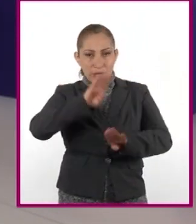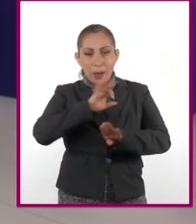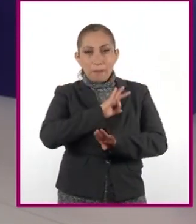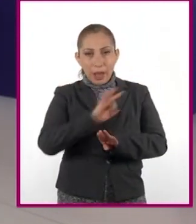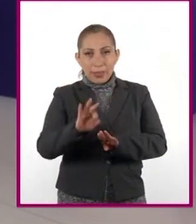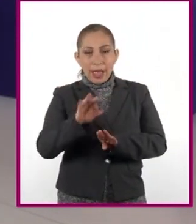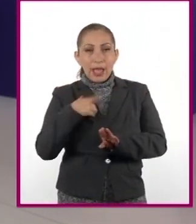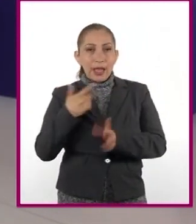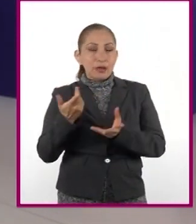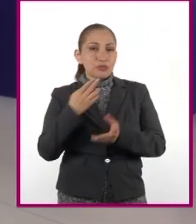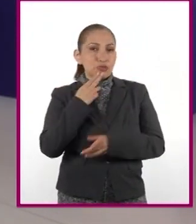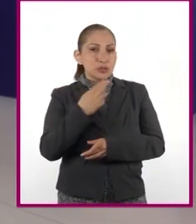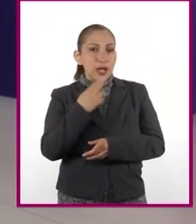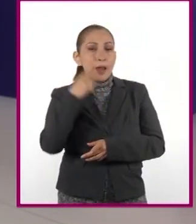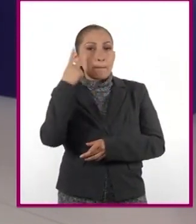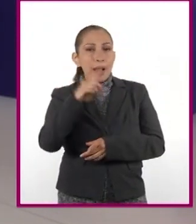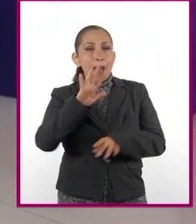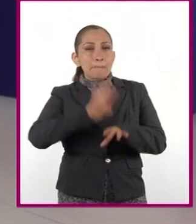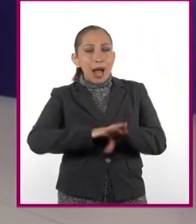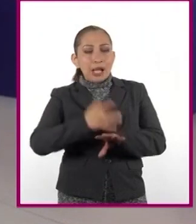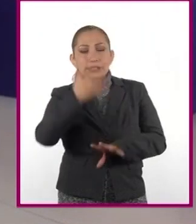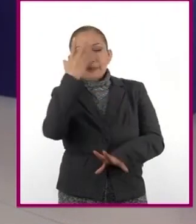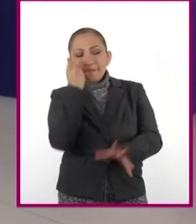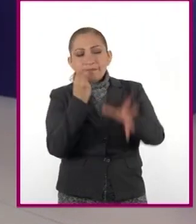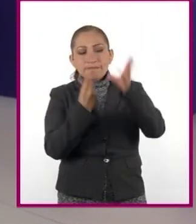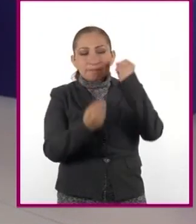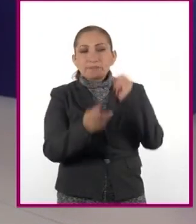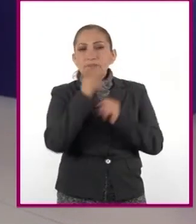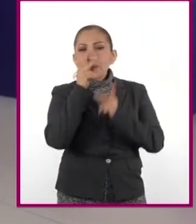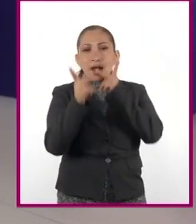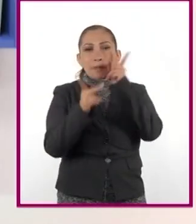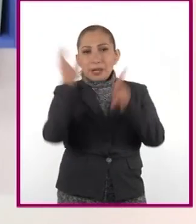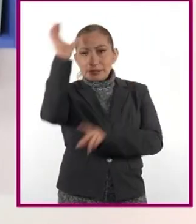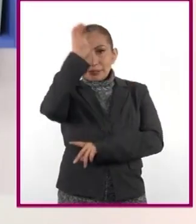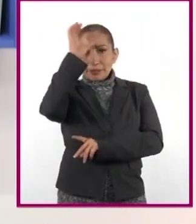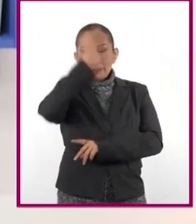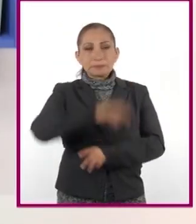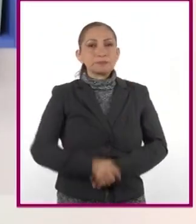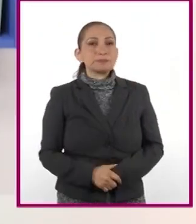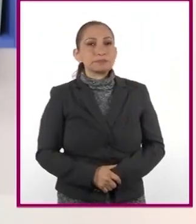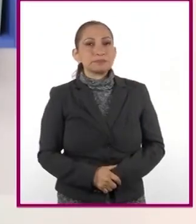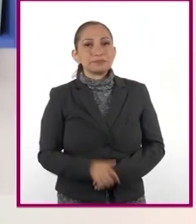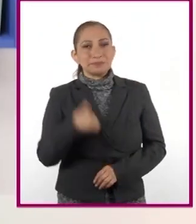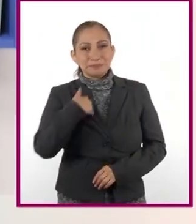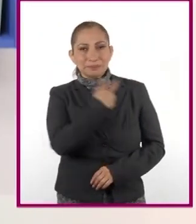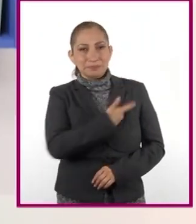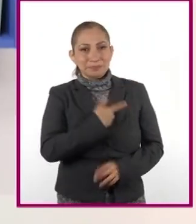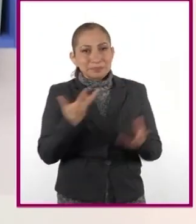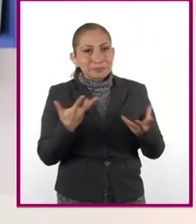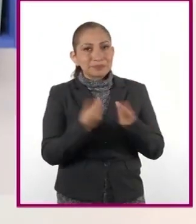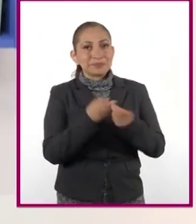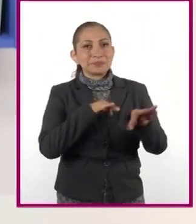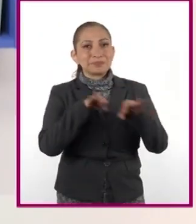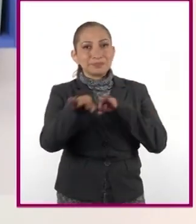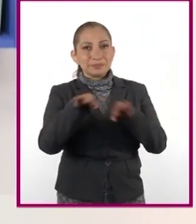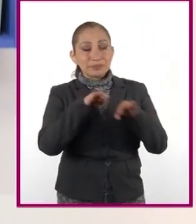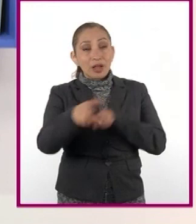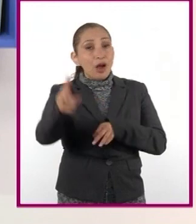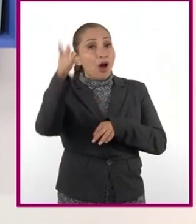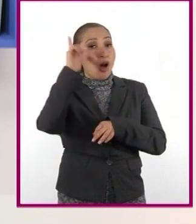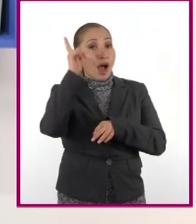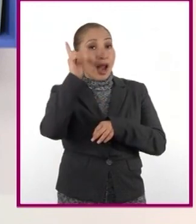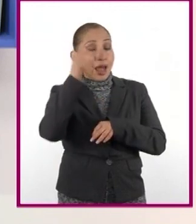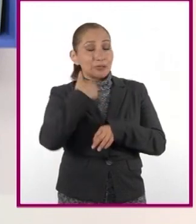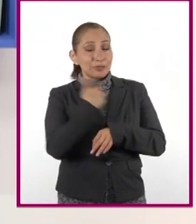pueden implementar para ampliar su vocabulario científico. Fue un gusto trabajar con ustedes y esperamos que